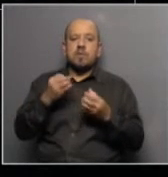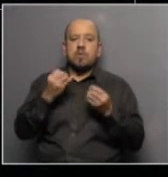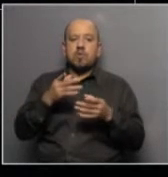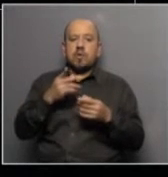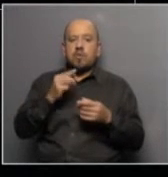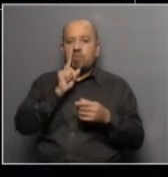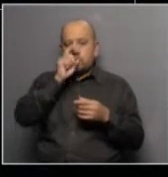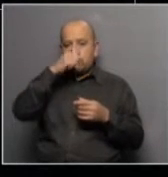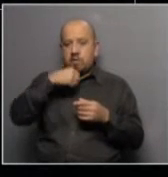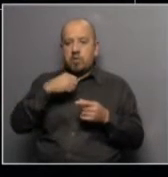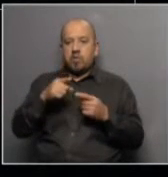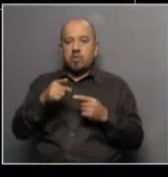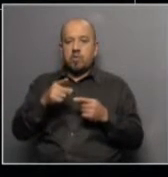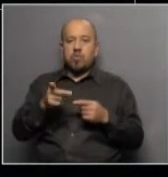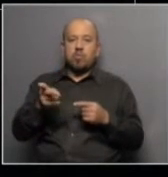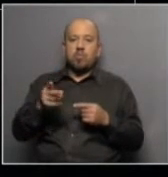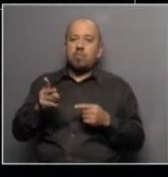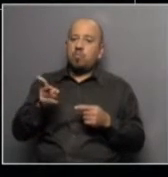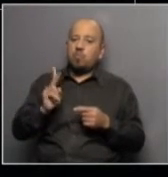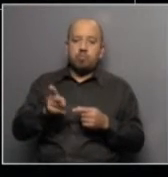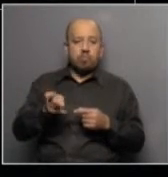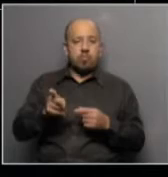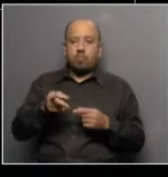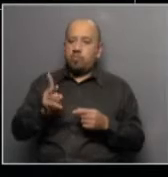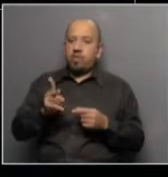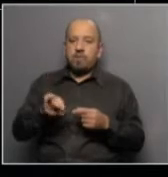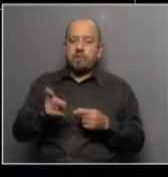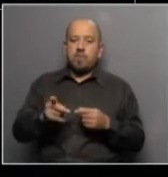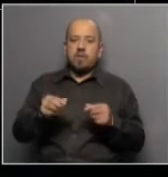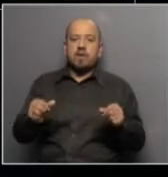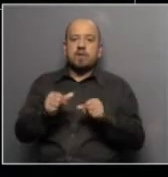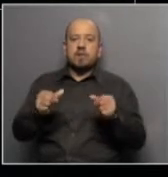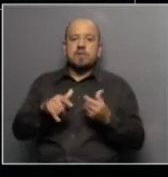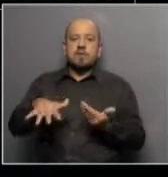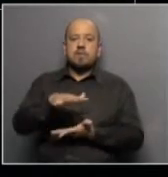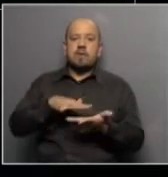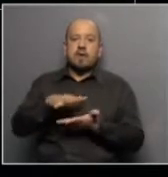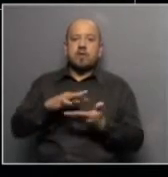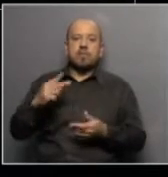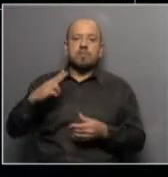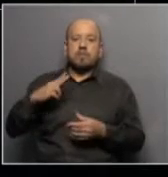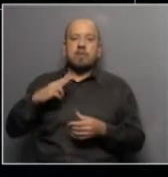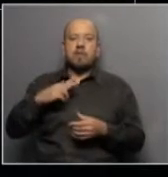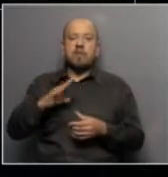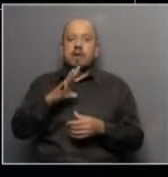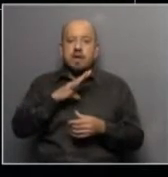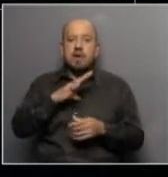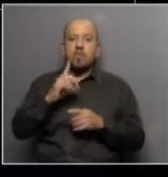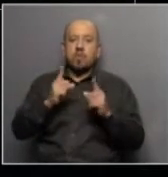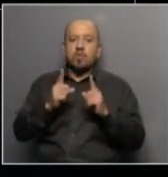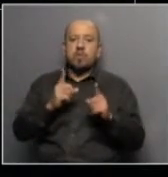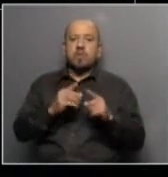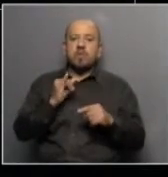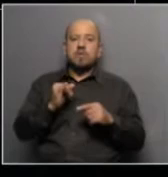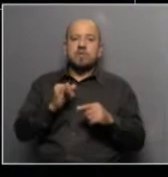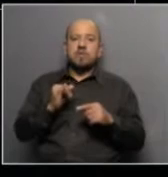Montevideo prohibió, de hecho, la construcción de barrios privados en la ciudad, aunque si bien existen algunos barrios